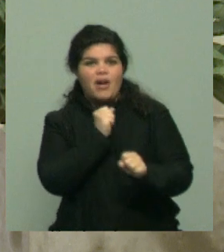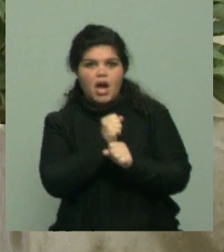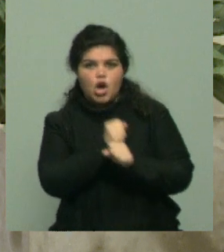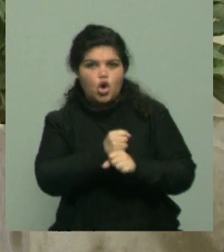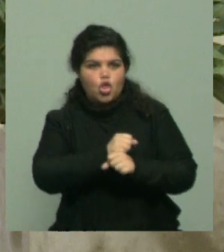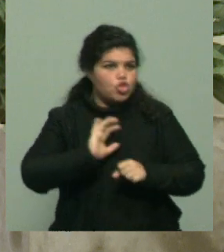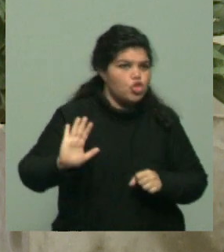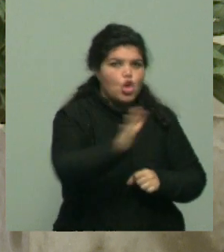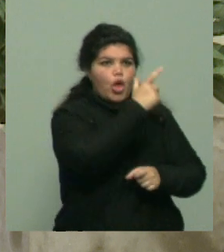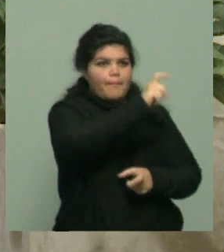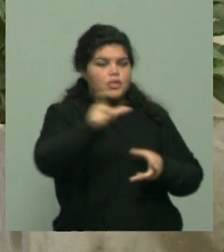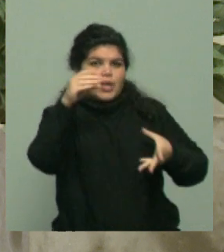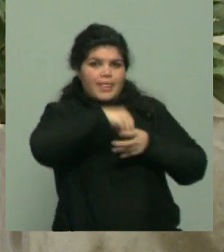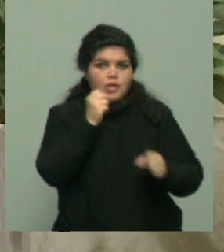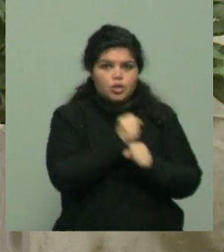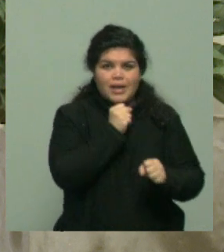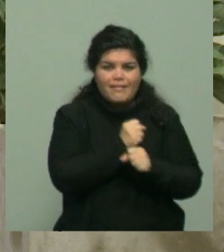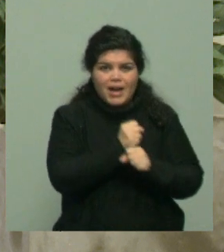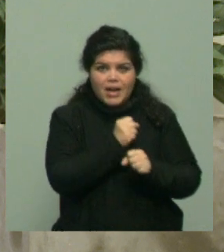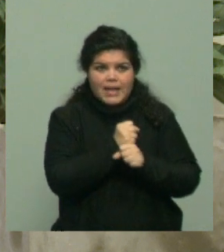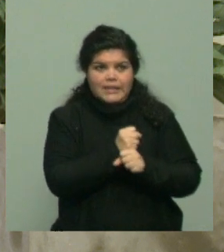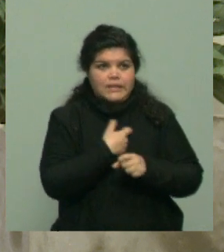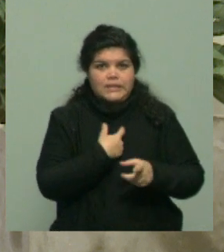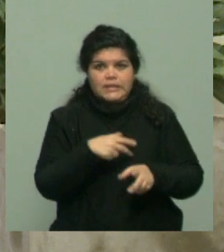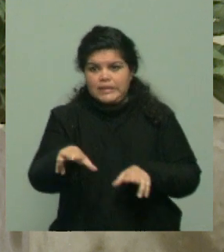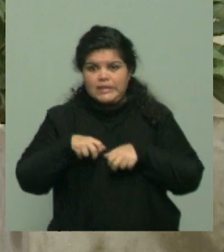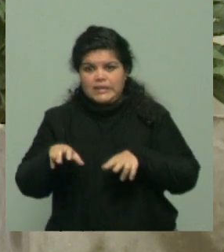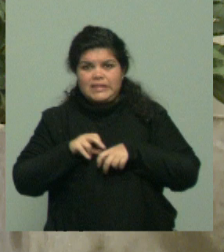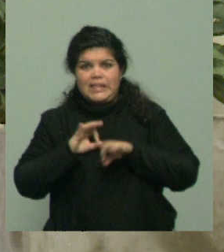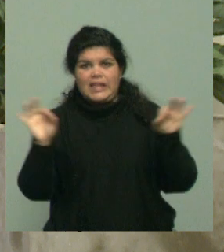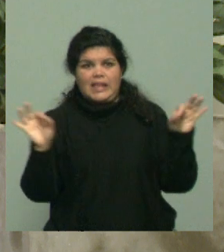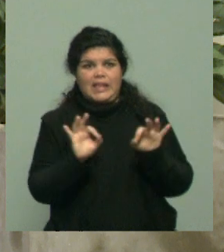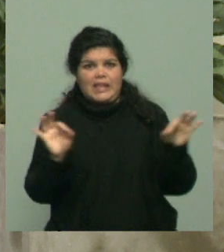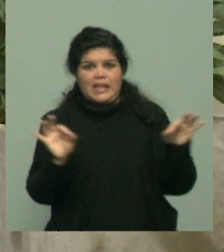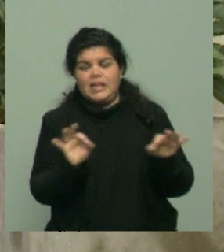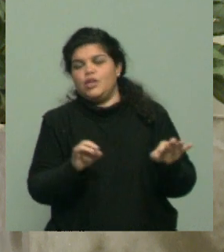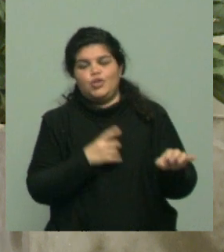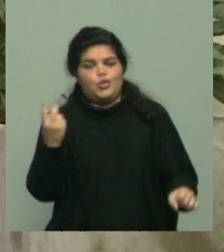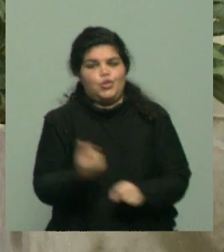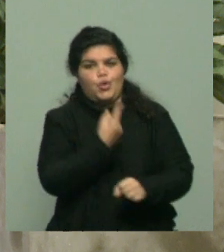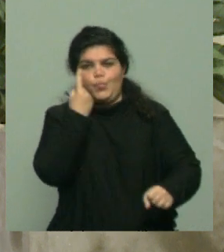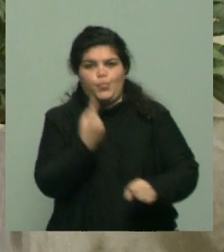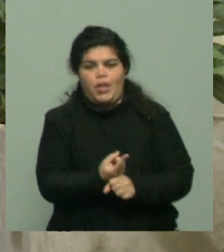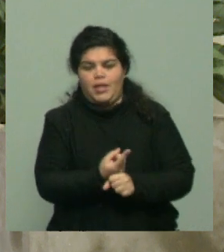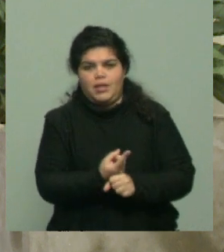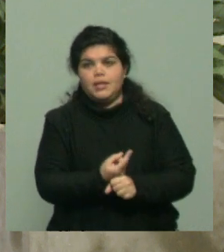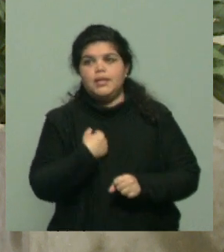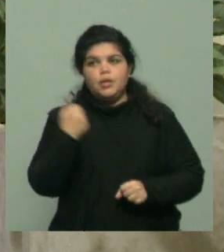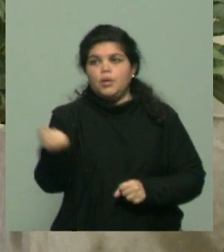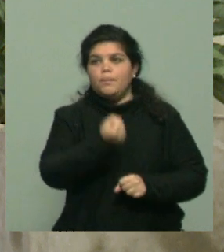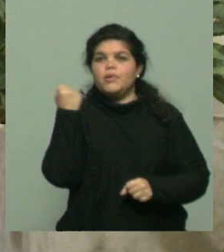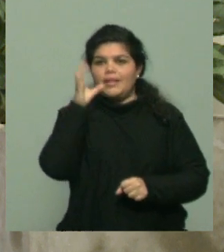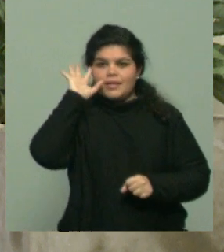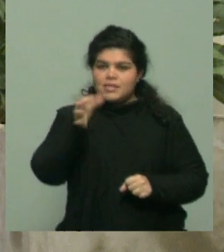lado. Entonces, creo que también lo que hay que ver es un poco más la película y no la foto, es decir, tener una visión un poco